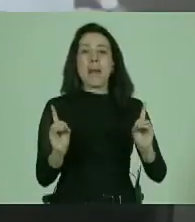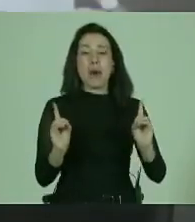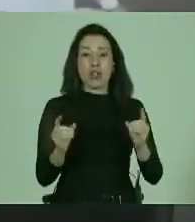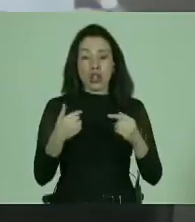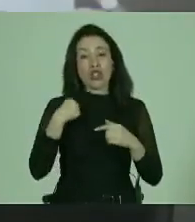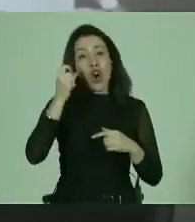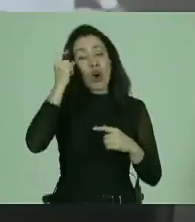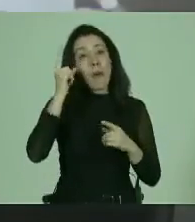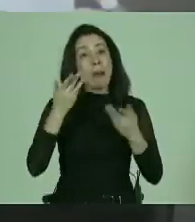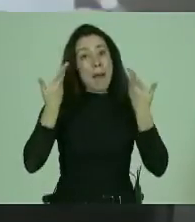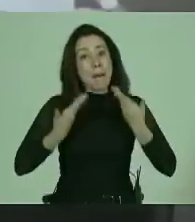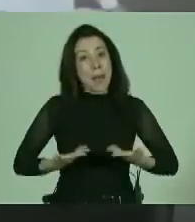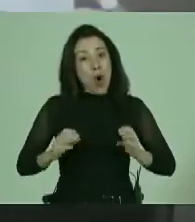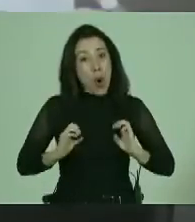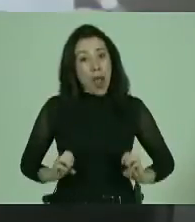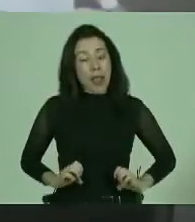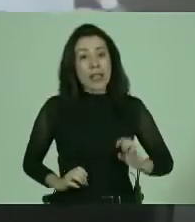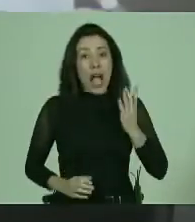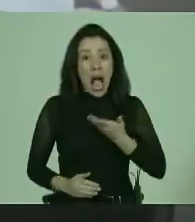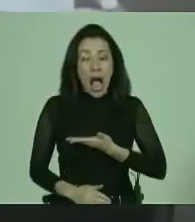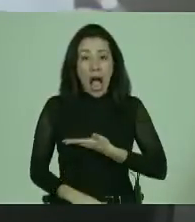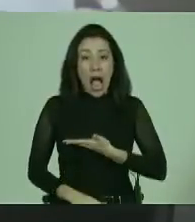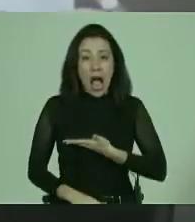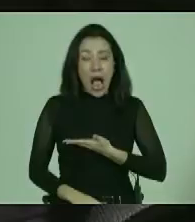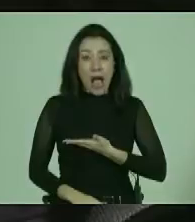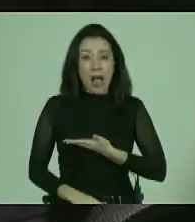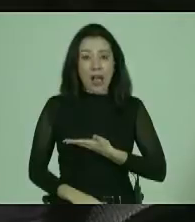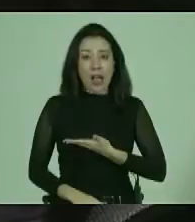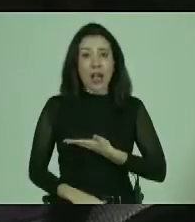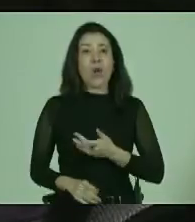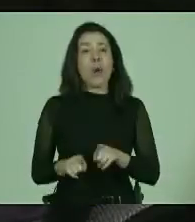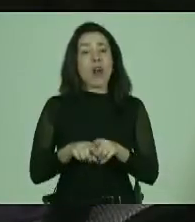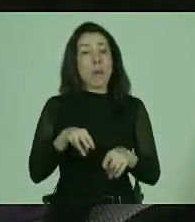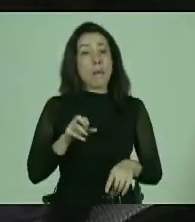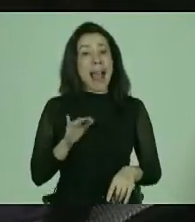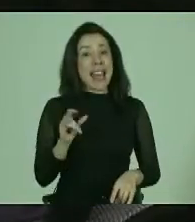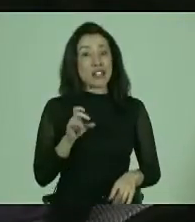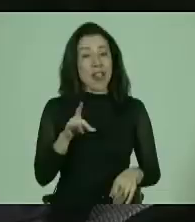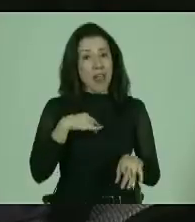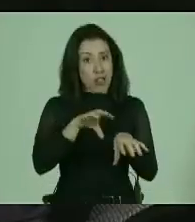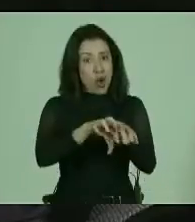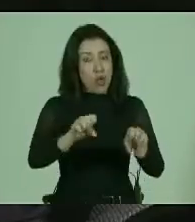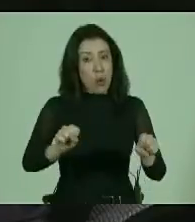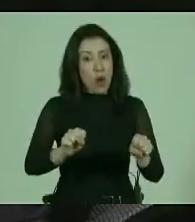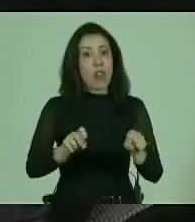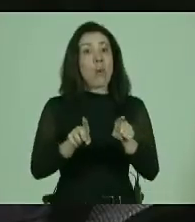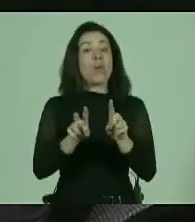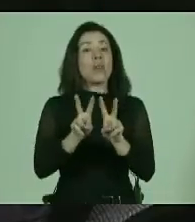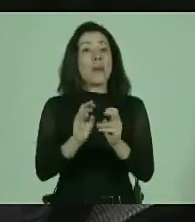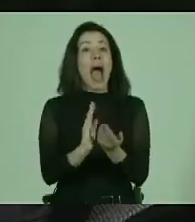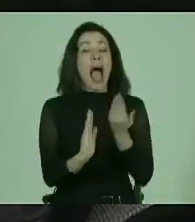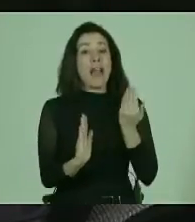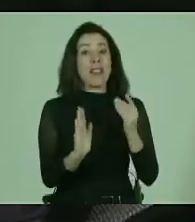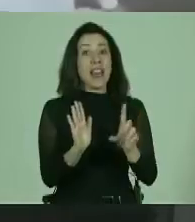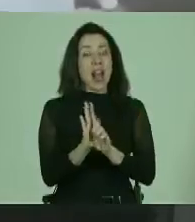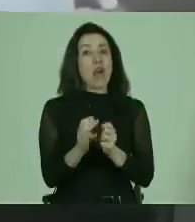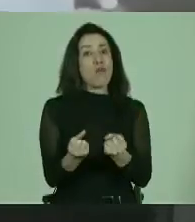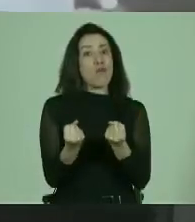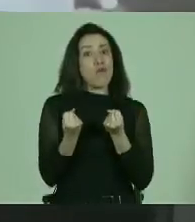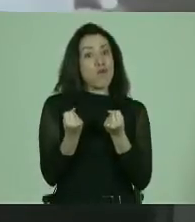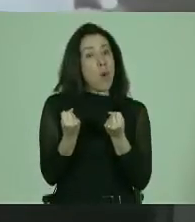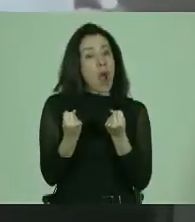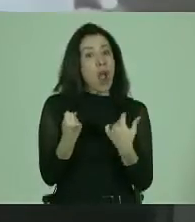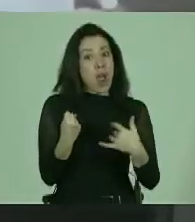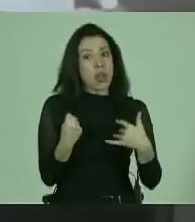entiendo que la biblioteca tiene por supuesto de acuerdo con maría soledad un carácter preventivo fuerte tiene